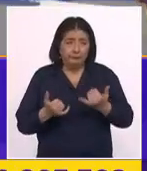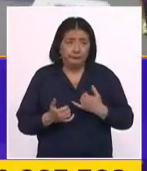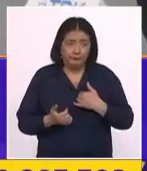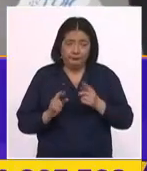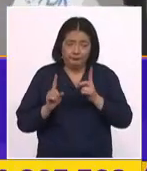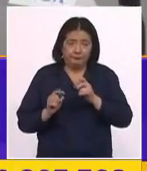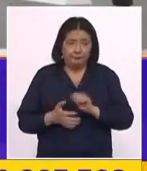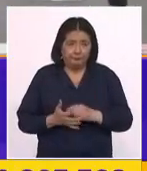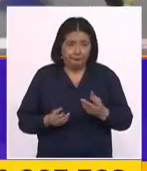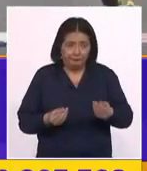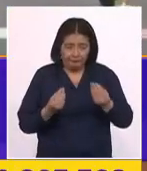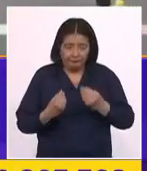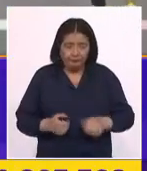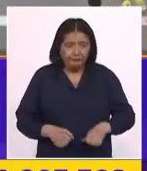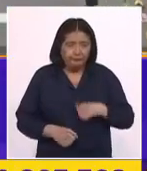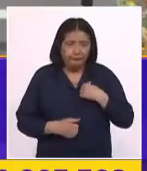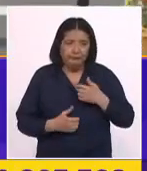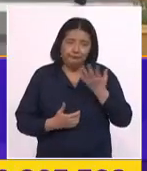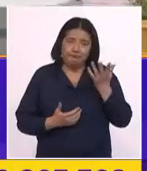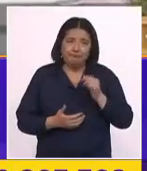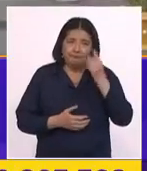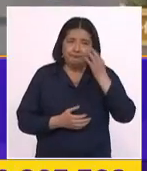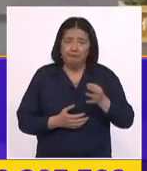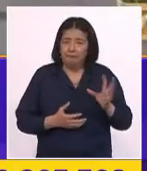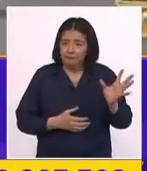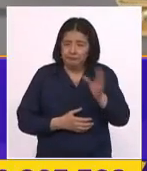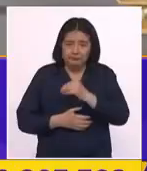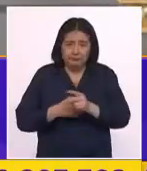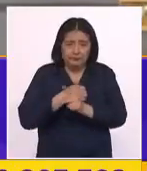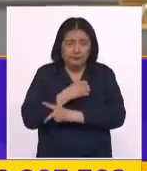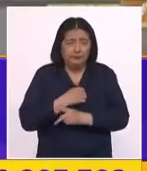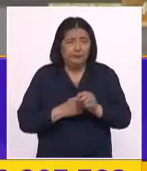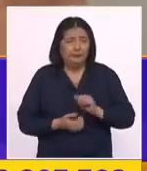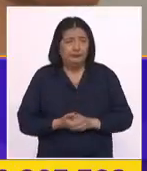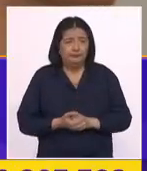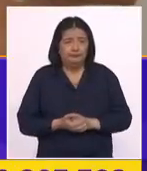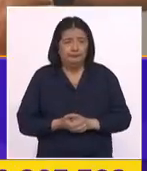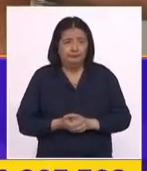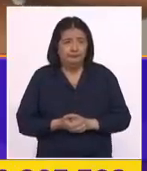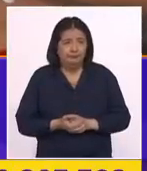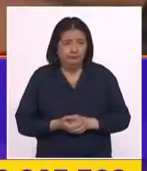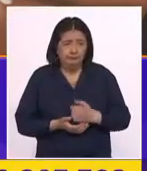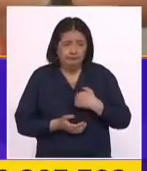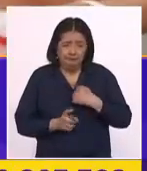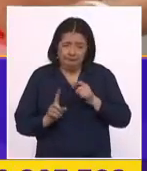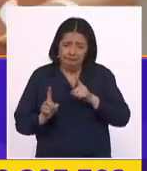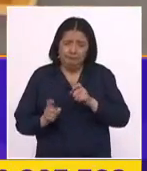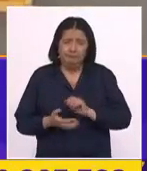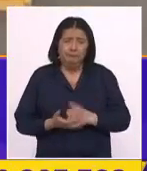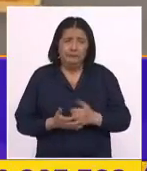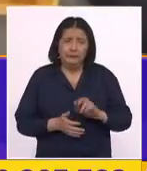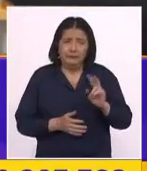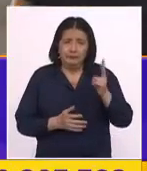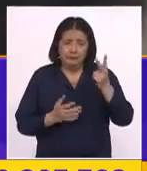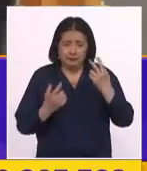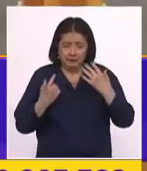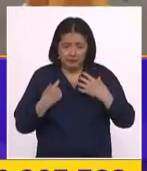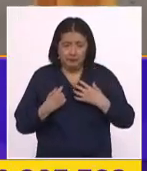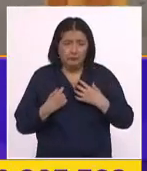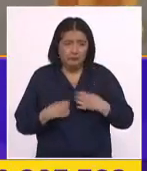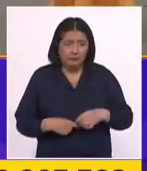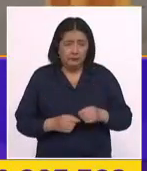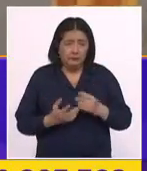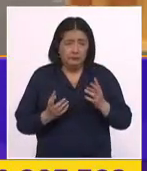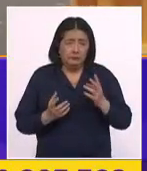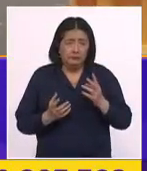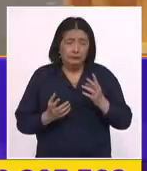verdad me generas un orgullo enorme, creo que aquí hablo por el país entero, yo te pregunto por el bicampeonato mundial de atletismo y